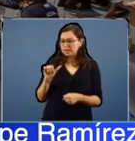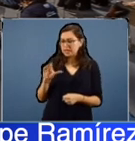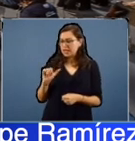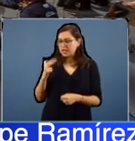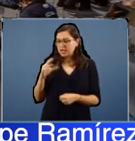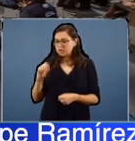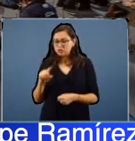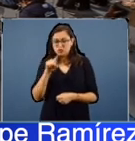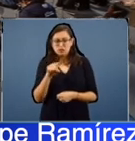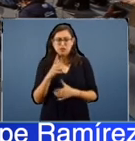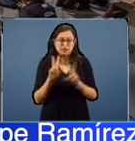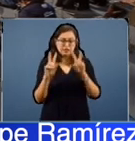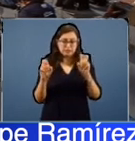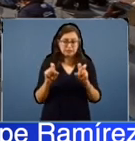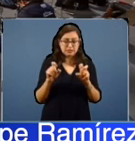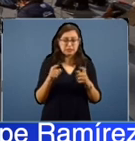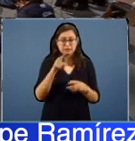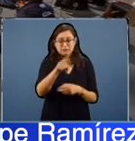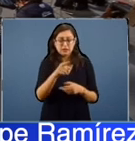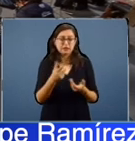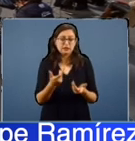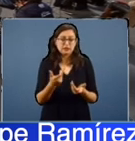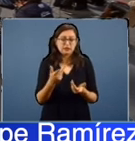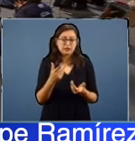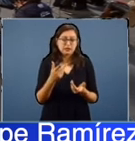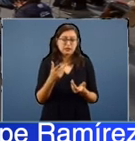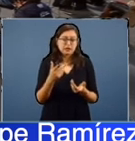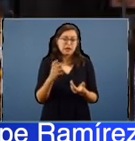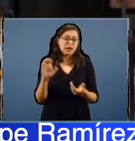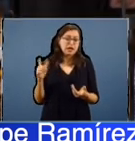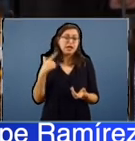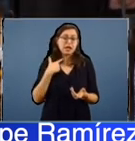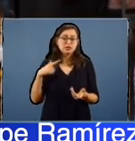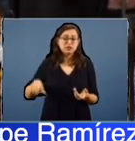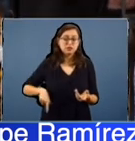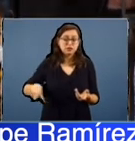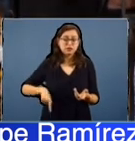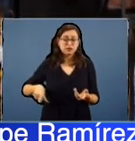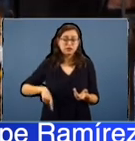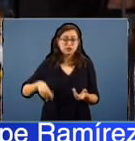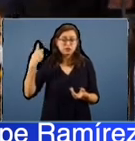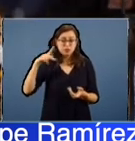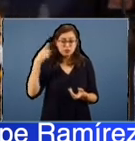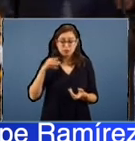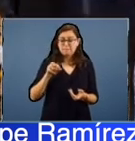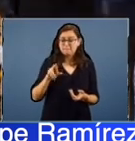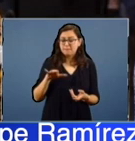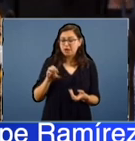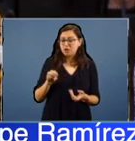las violaciones graves que hubo en el caso del exgobernador de Puebla, Mario Marín.